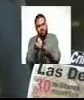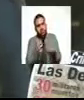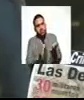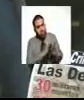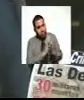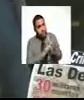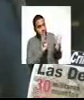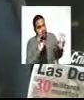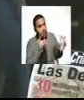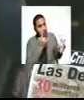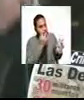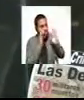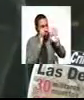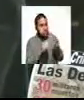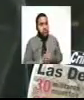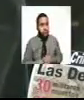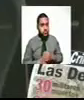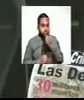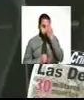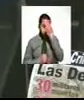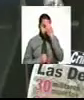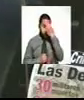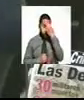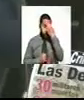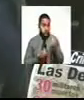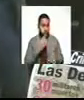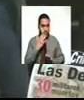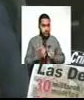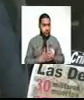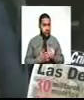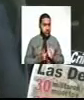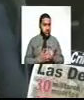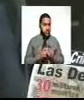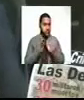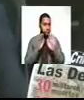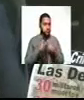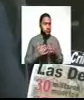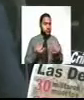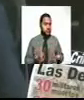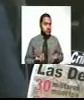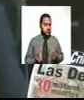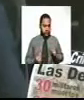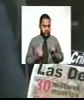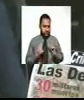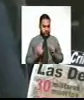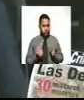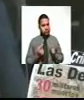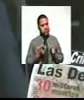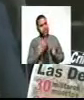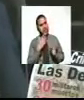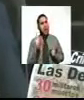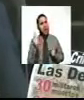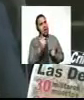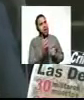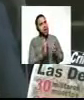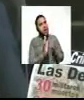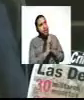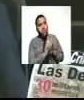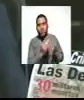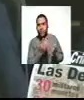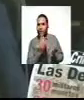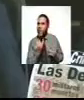cuando le interesa, por ejemplo, al senador Roy robarse el show de esta plenaria, siempre lo escuchamos. Hoy no sabemos dónde